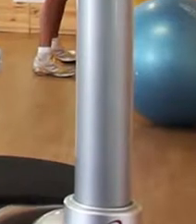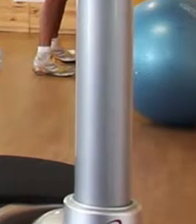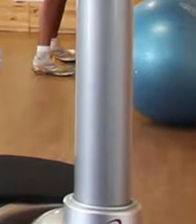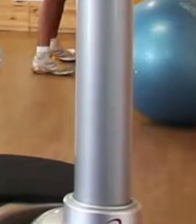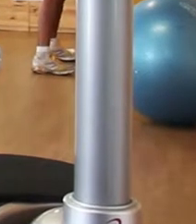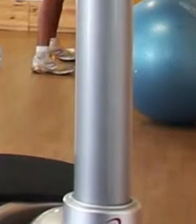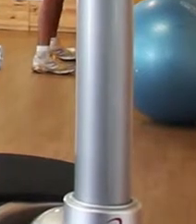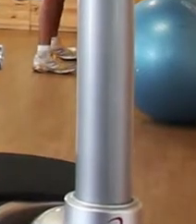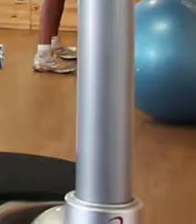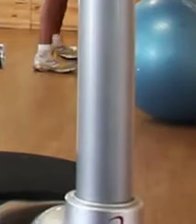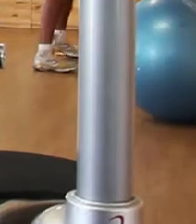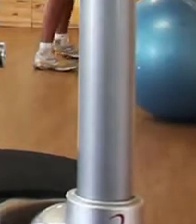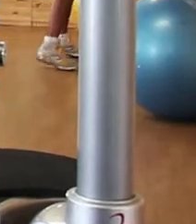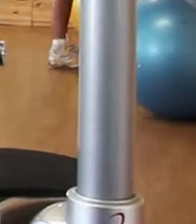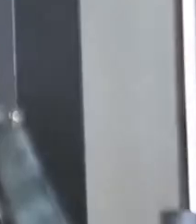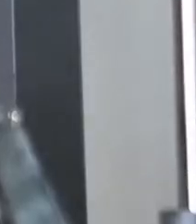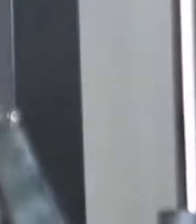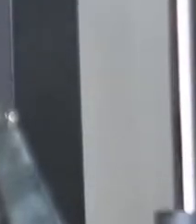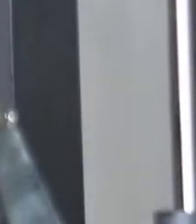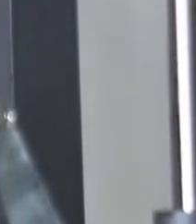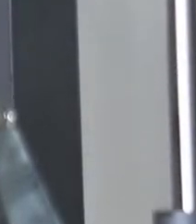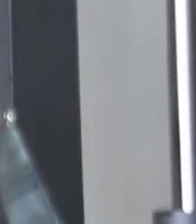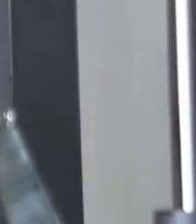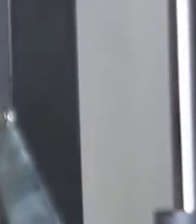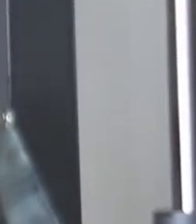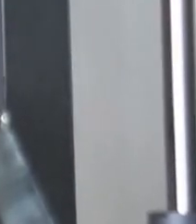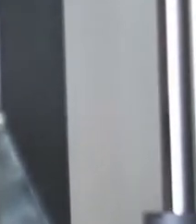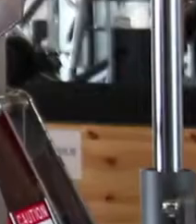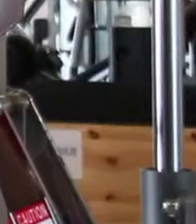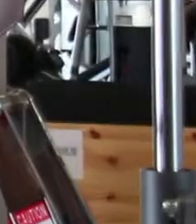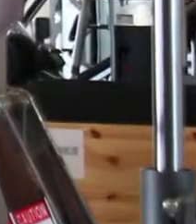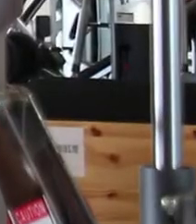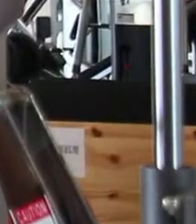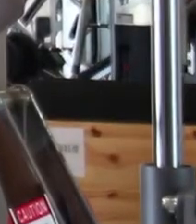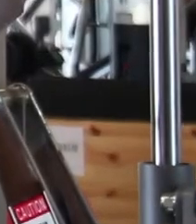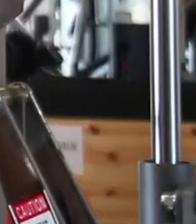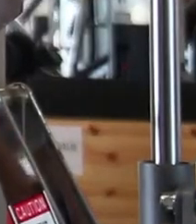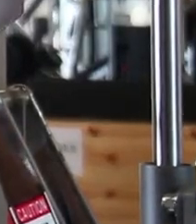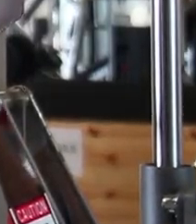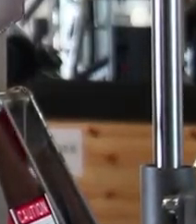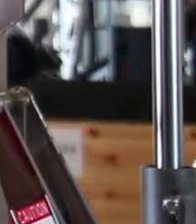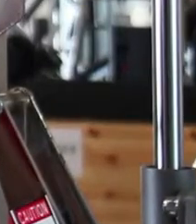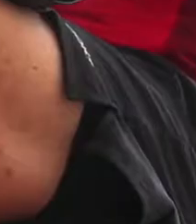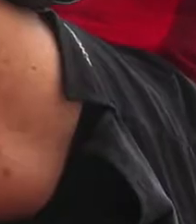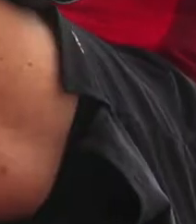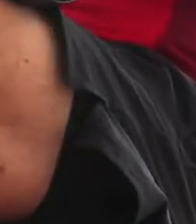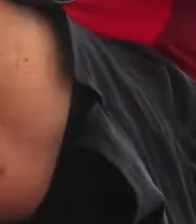Es media hora más, media hora menos y un total de maratón.